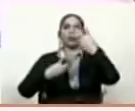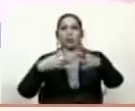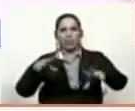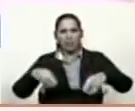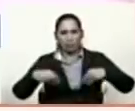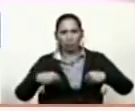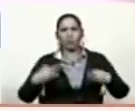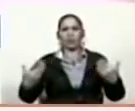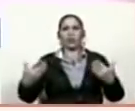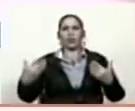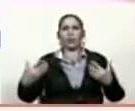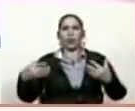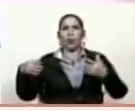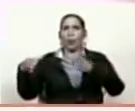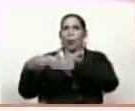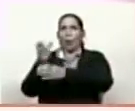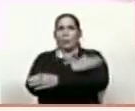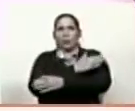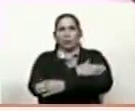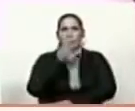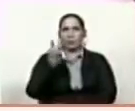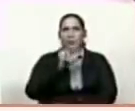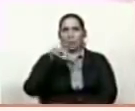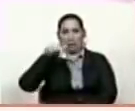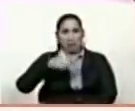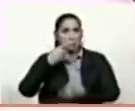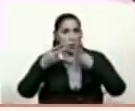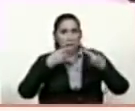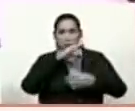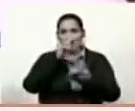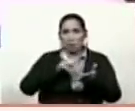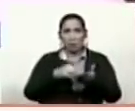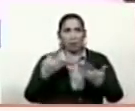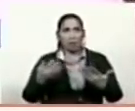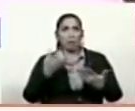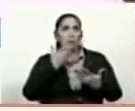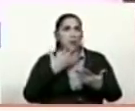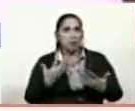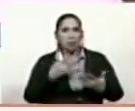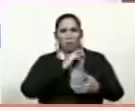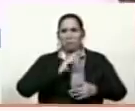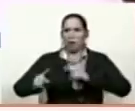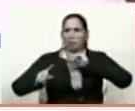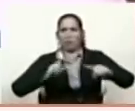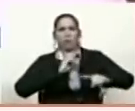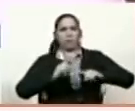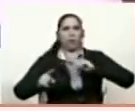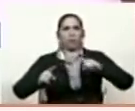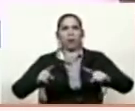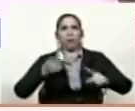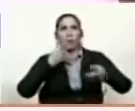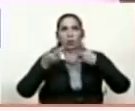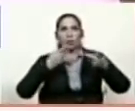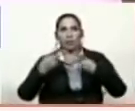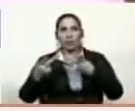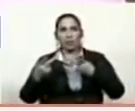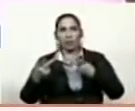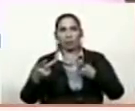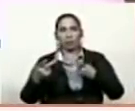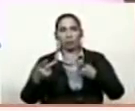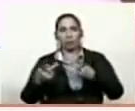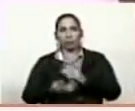venezolana. Ya hoy no se ven aquí dirigentes políticos nacionales que den orientaciones, que fijen las políticas, las